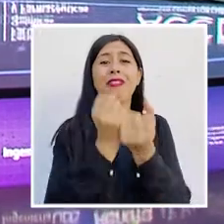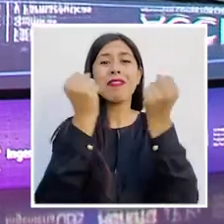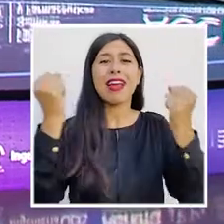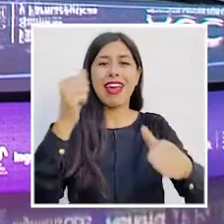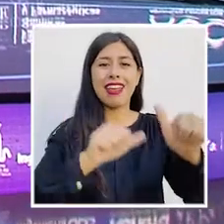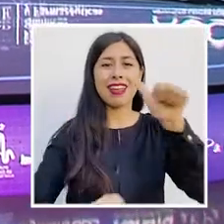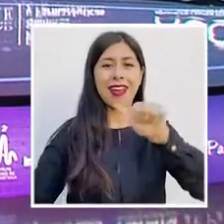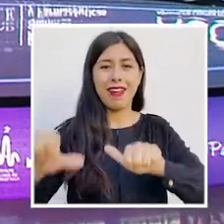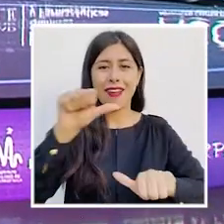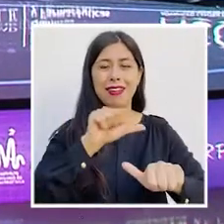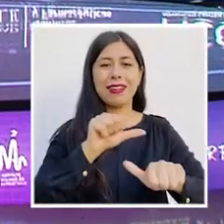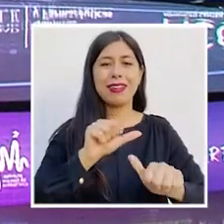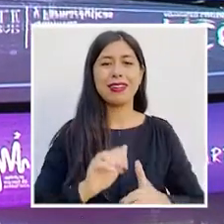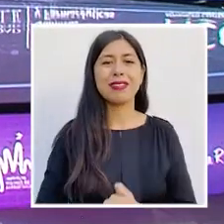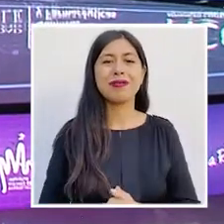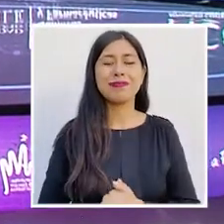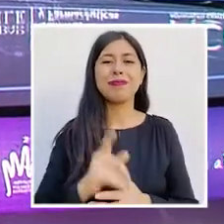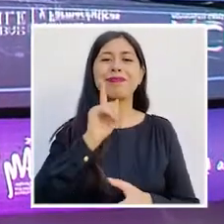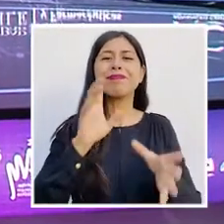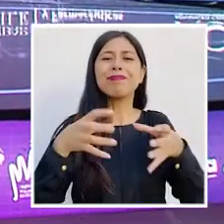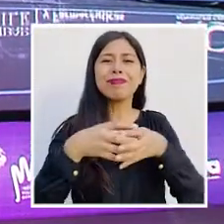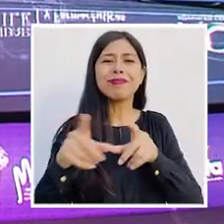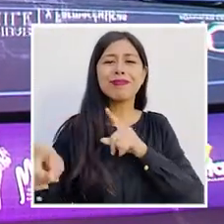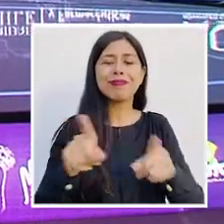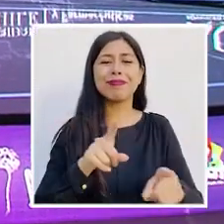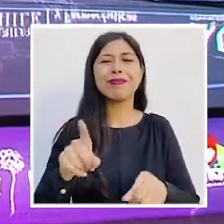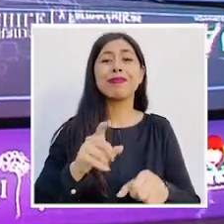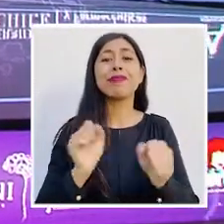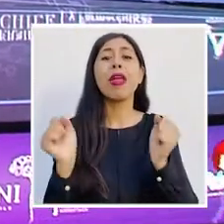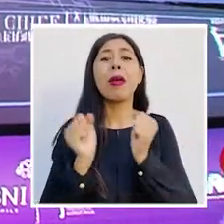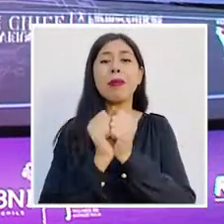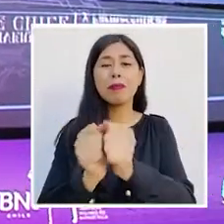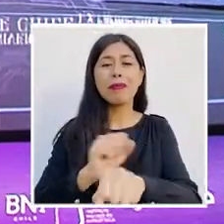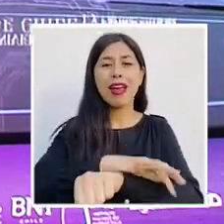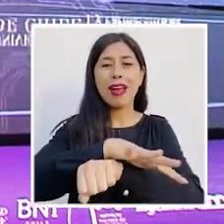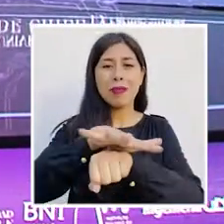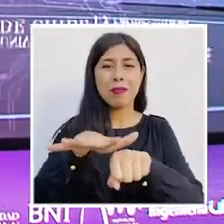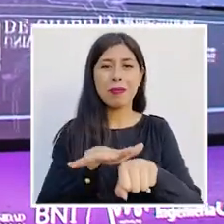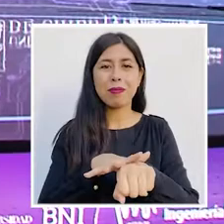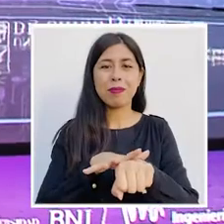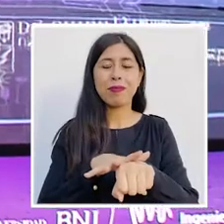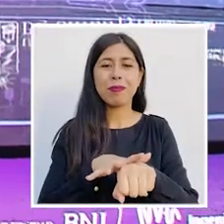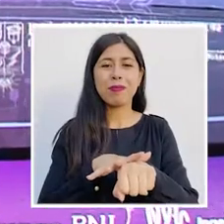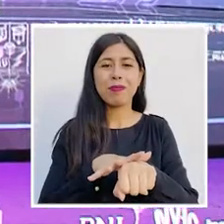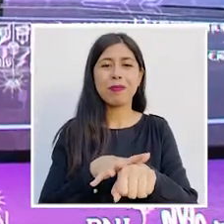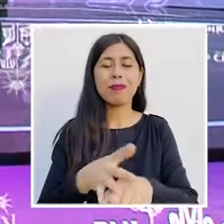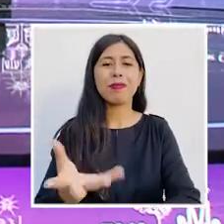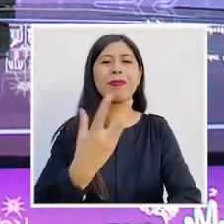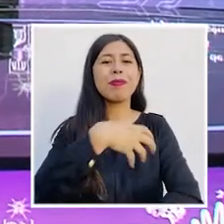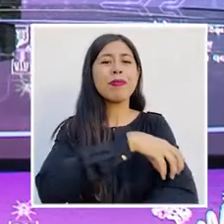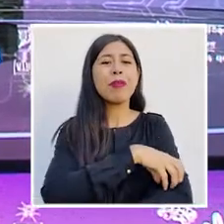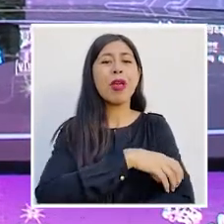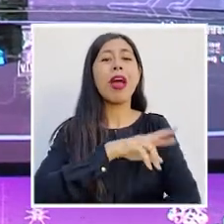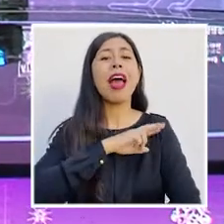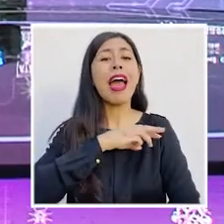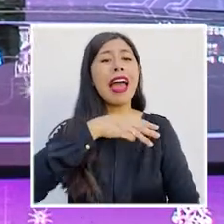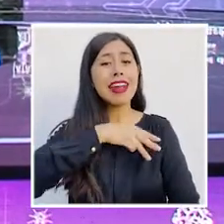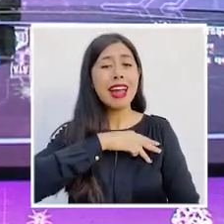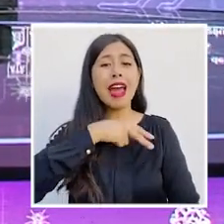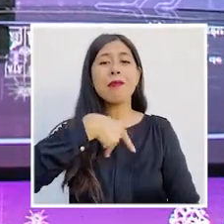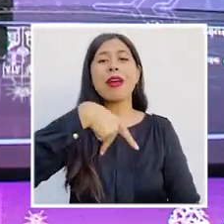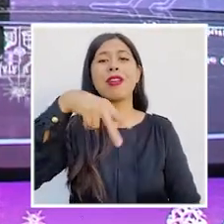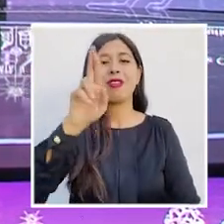el Festival de la Ciencia, organizado por el PAR Explora, de la región